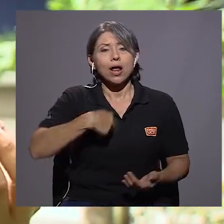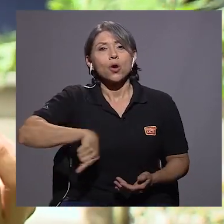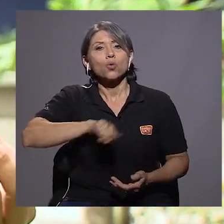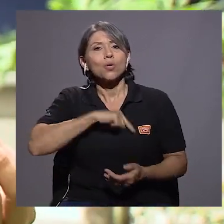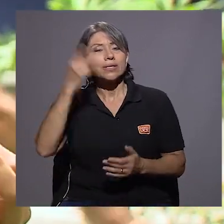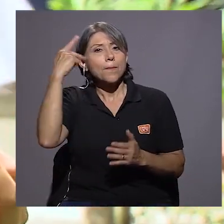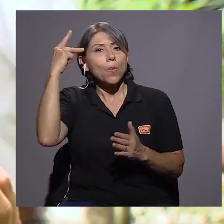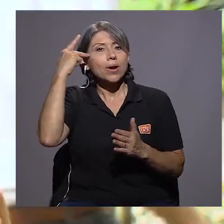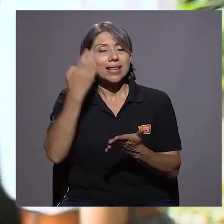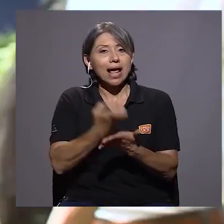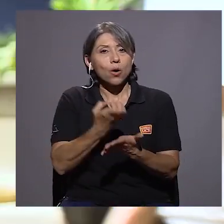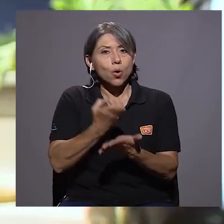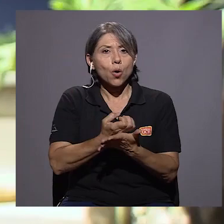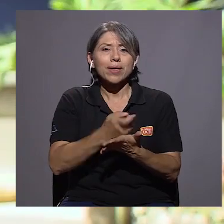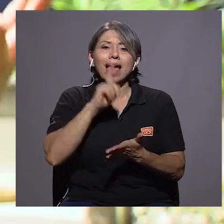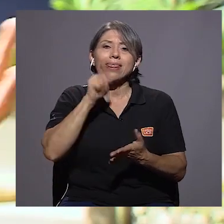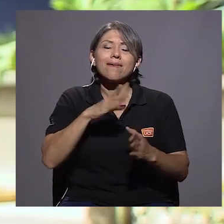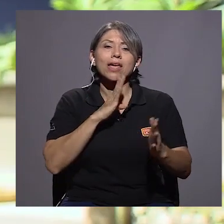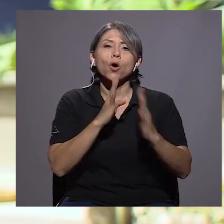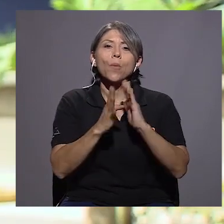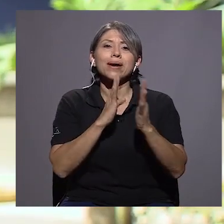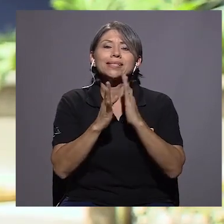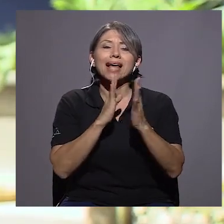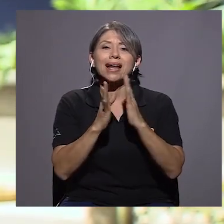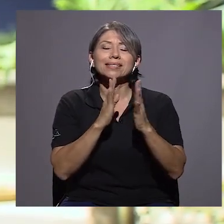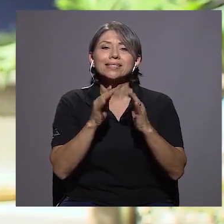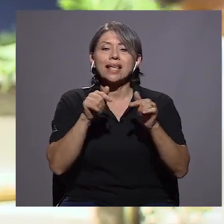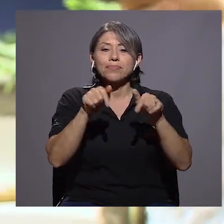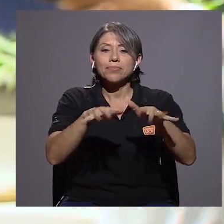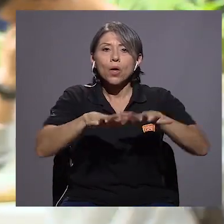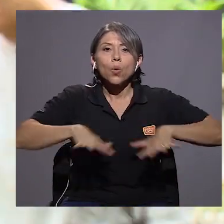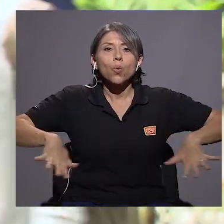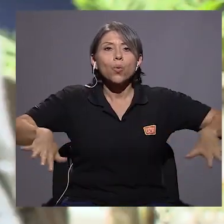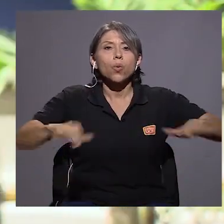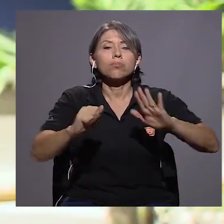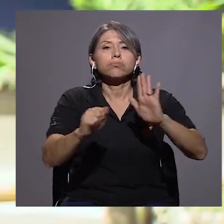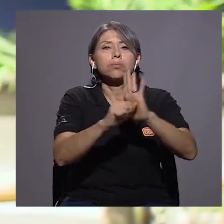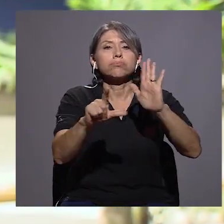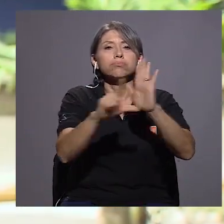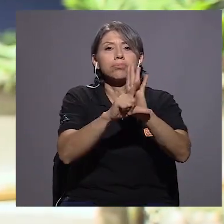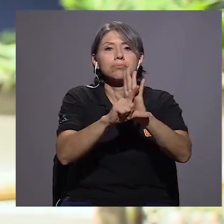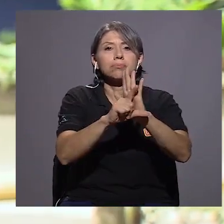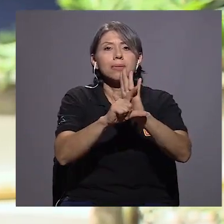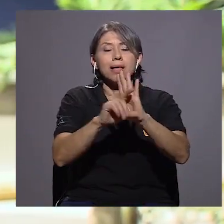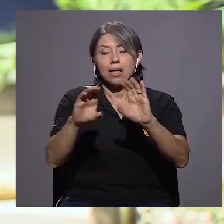económica, porque nuestra política económica tiene que conversarse en una vía